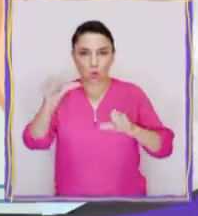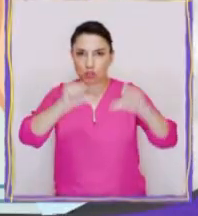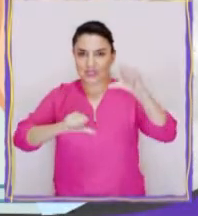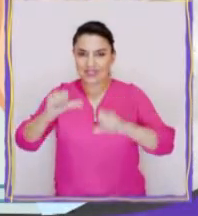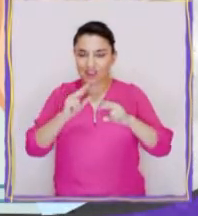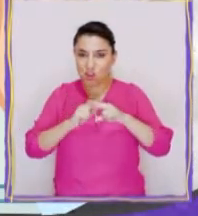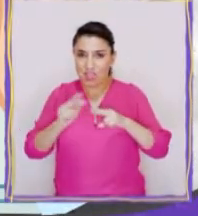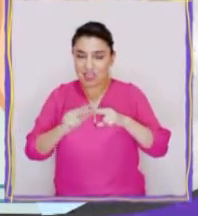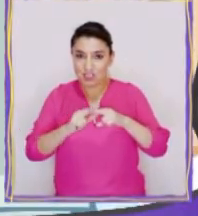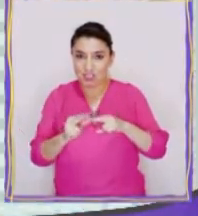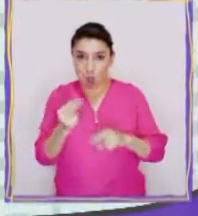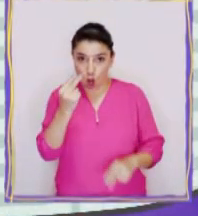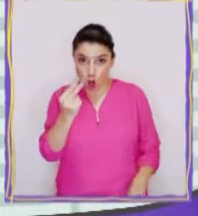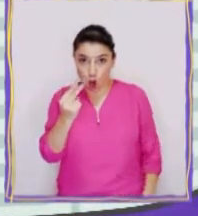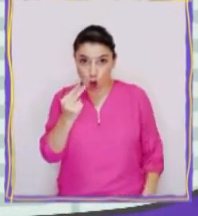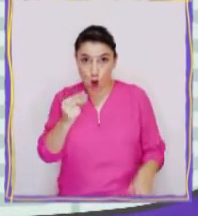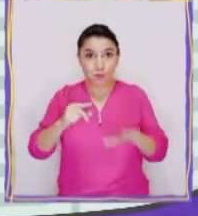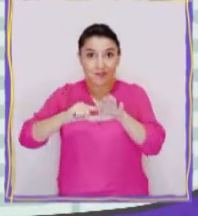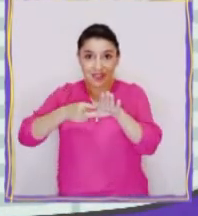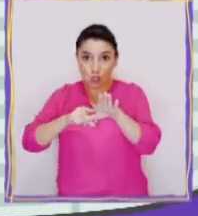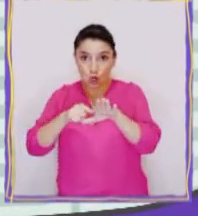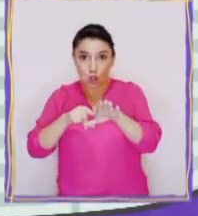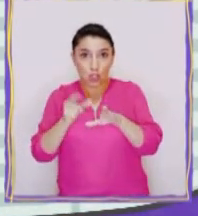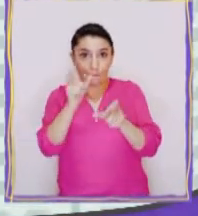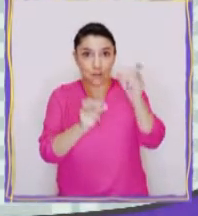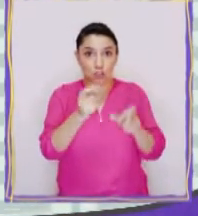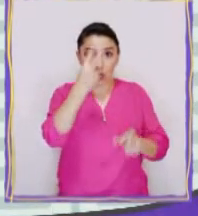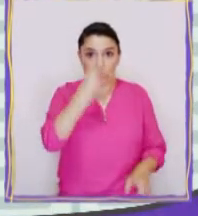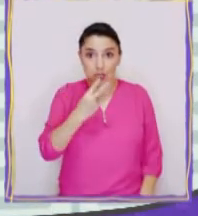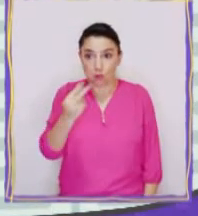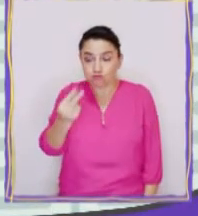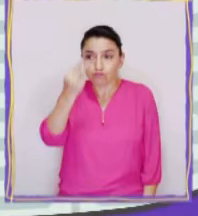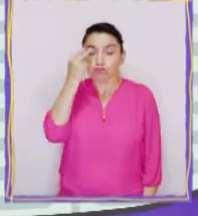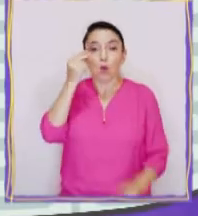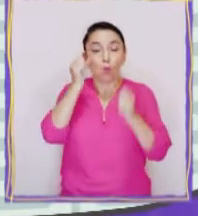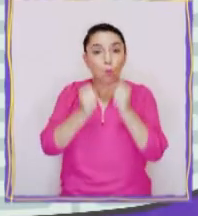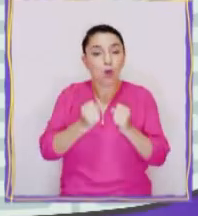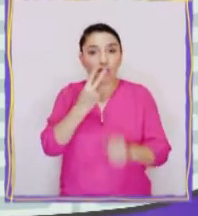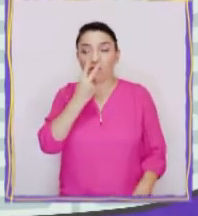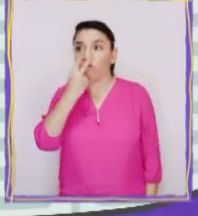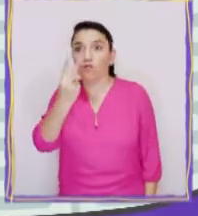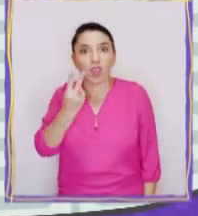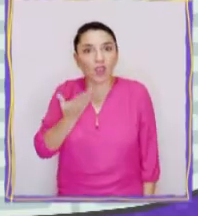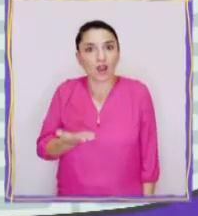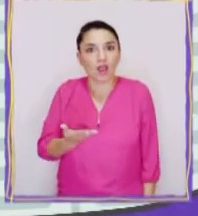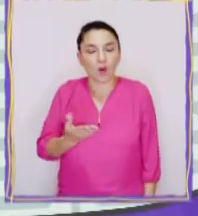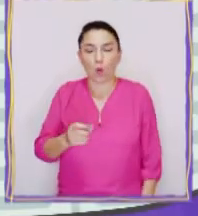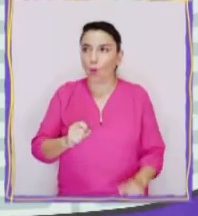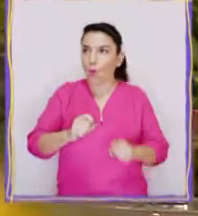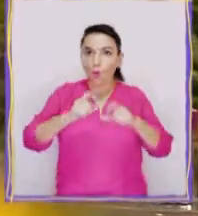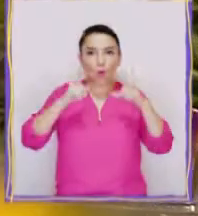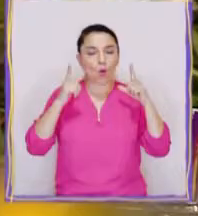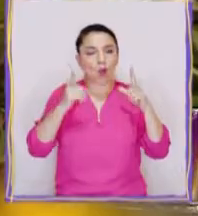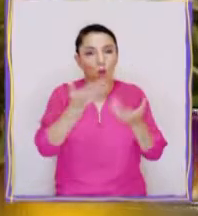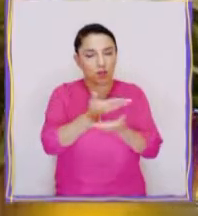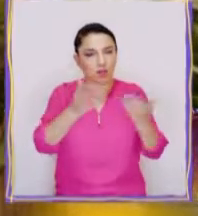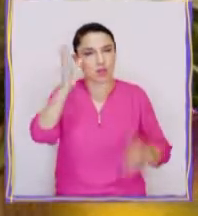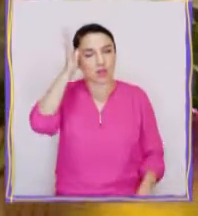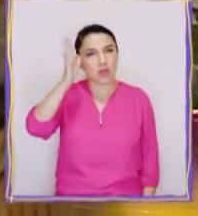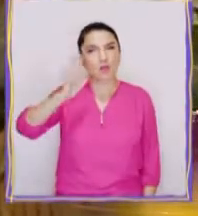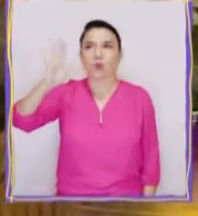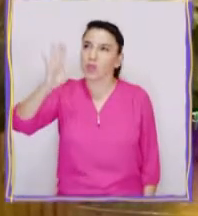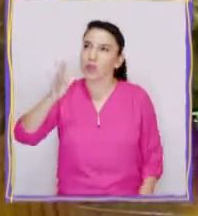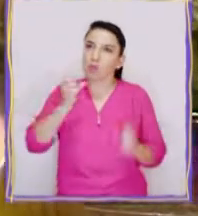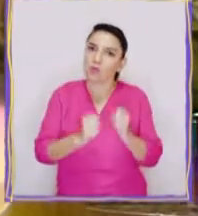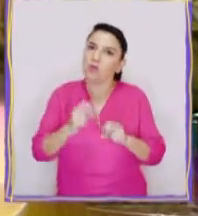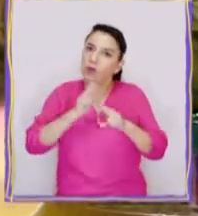creó un ojo biónico que puede regresar la vista a las personas ciegas. Y es sencillamente increíble. Imaginen